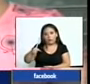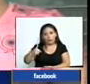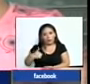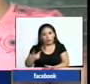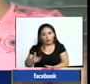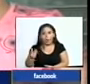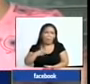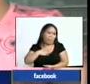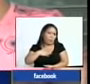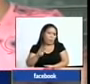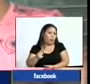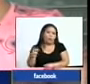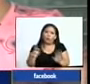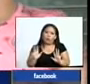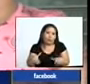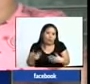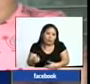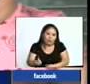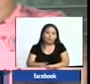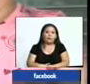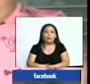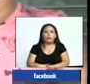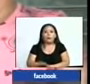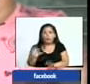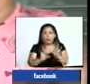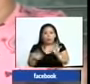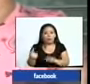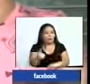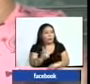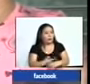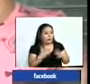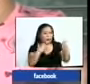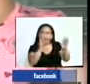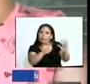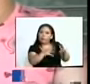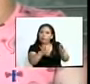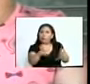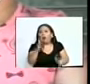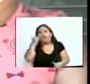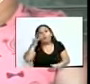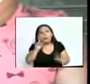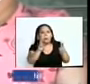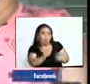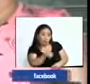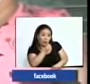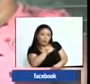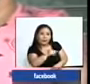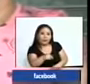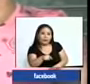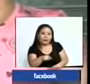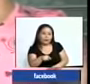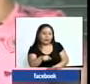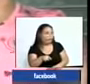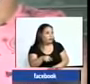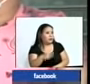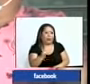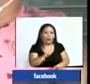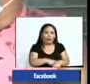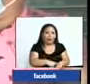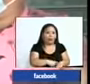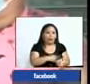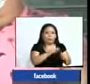con dinero propio, porque no hubo ingreso. Y hubieron gente que perdió su mercadería porque era algo de comer y